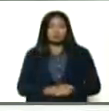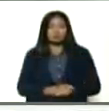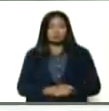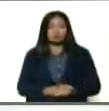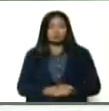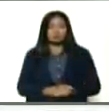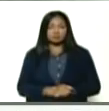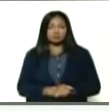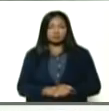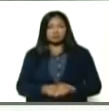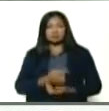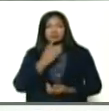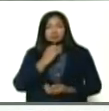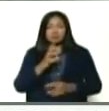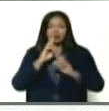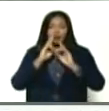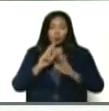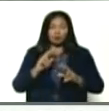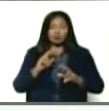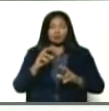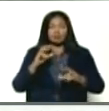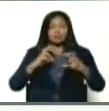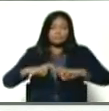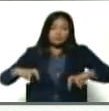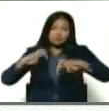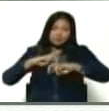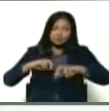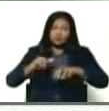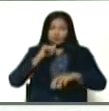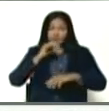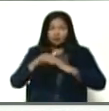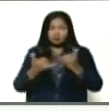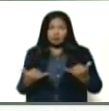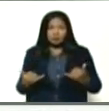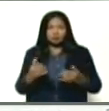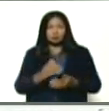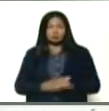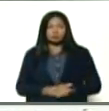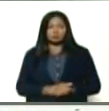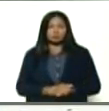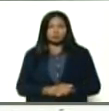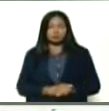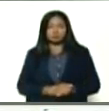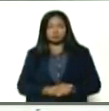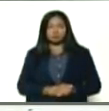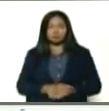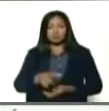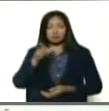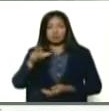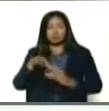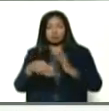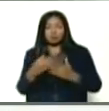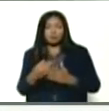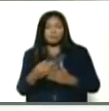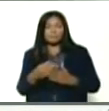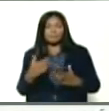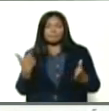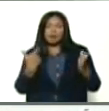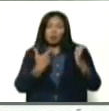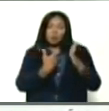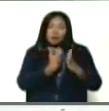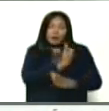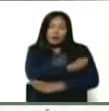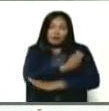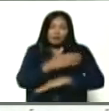dice el resultado de esta investigación científica anunciada oficialmente, la persona que está vacunada e inmunizada